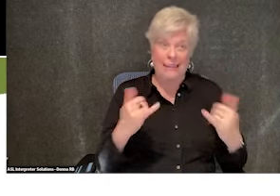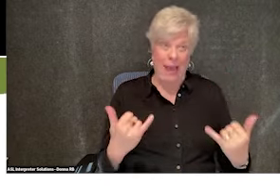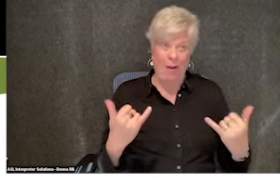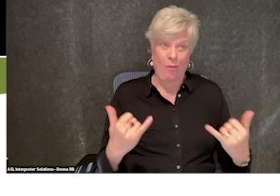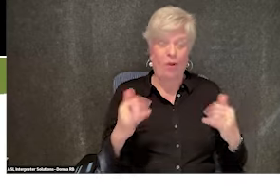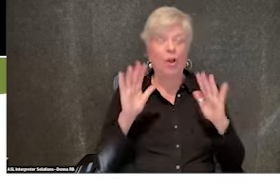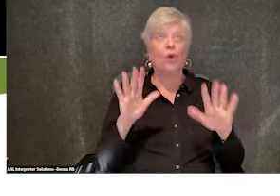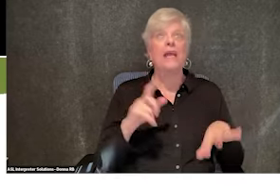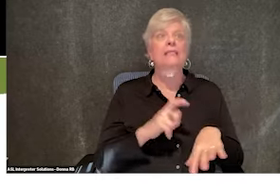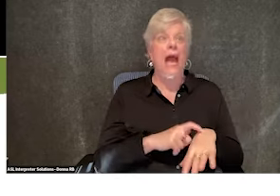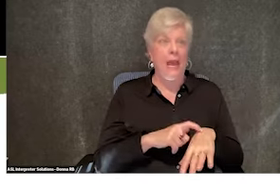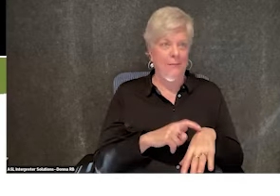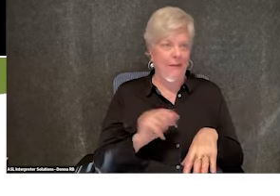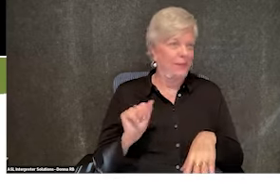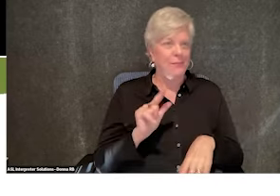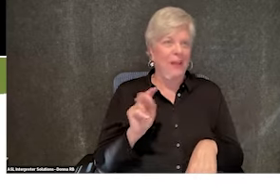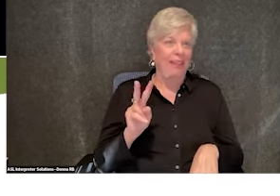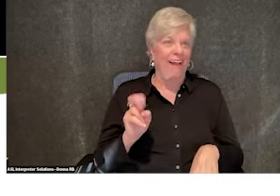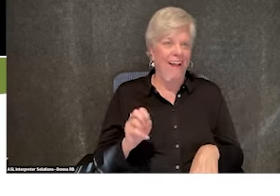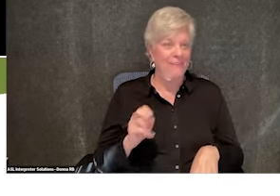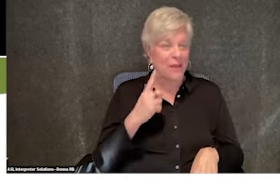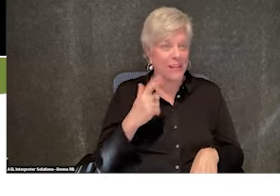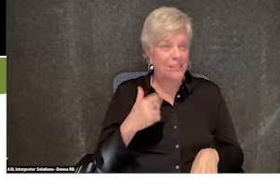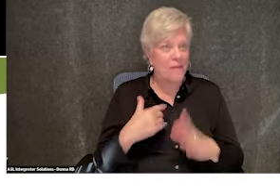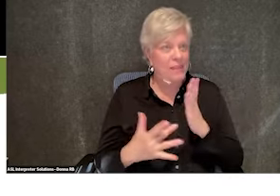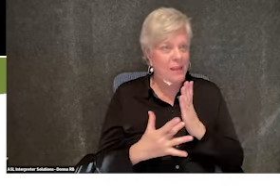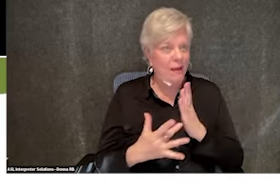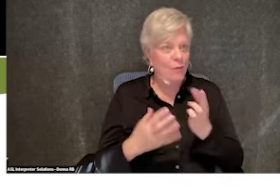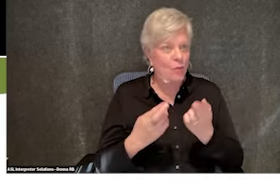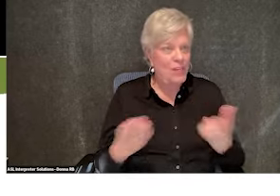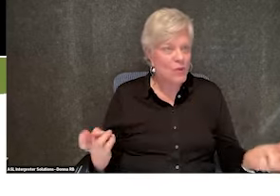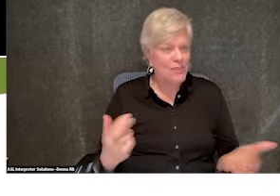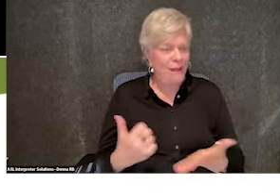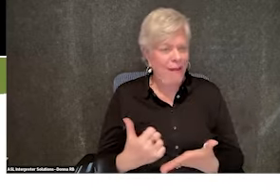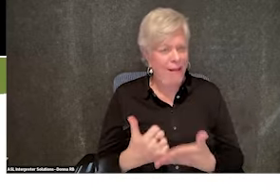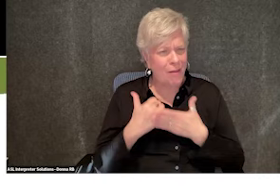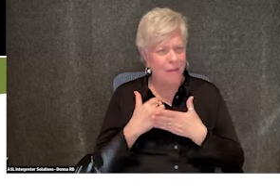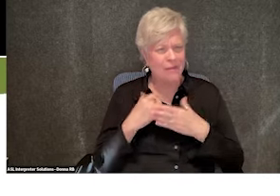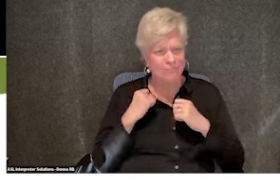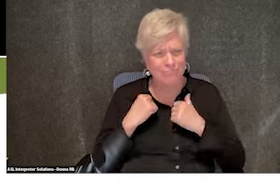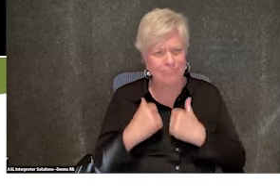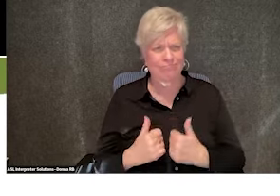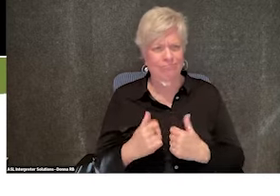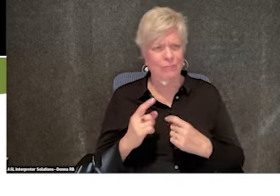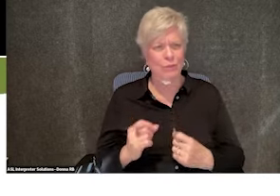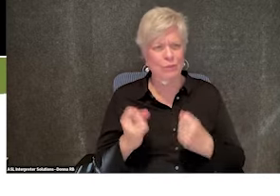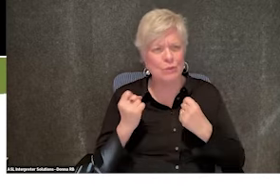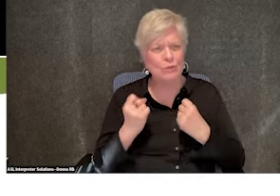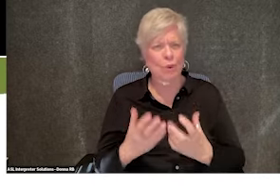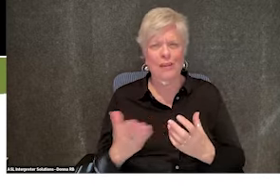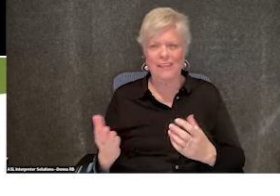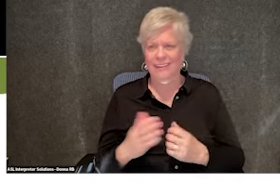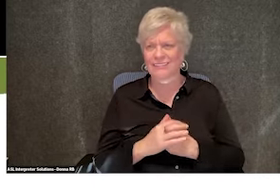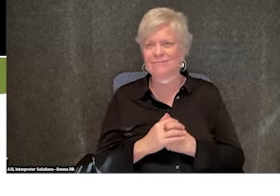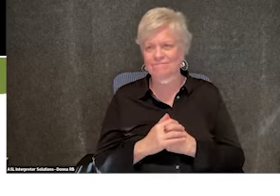permite tanto. Oh, qué pena, no quería interrumpir, pero quería decir también, yo uso también